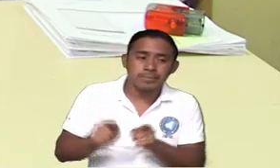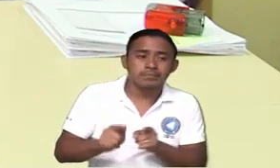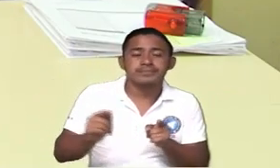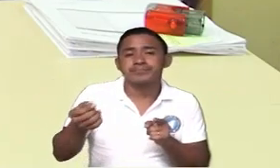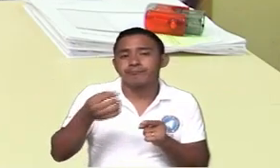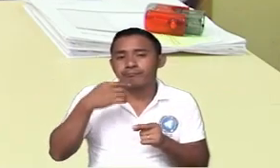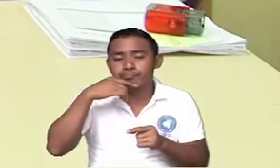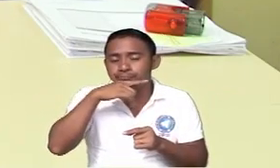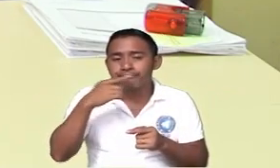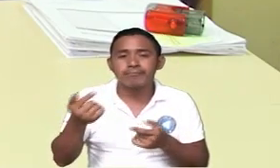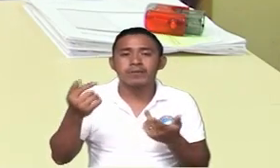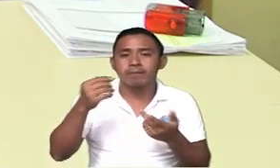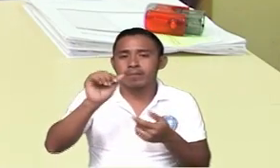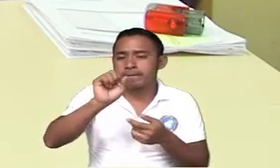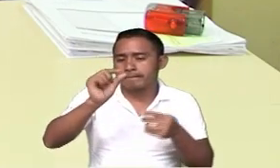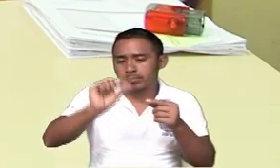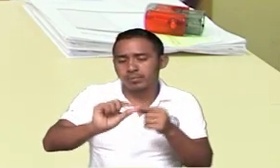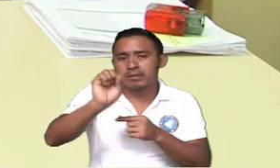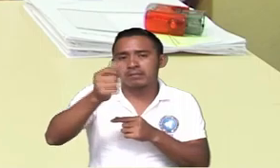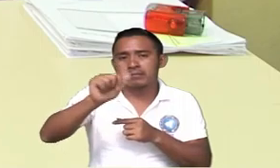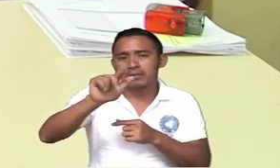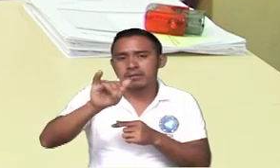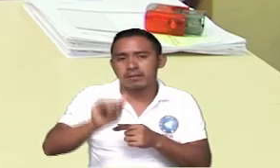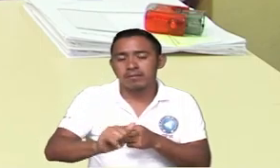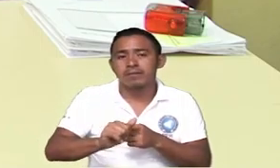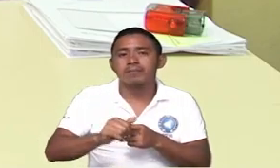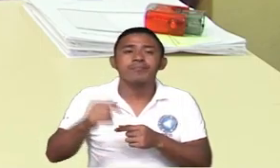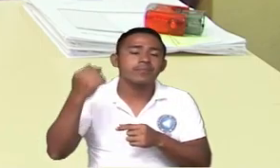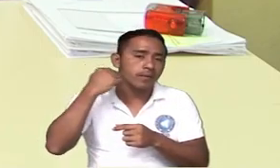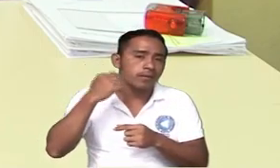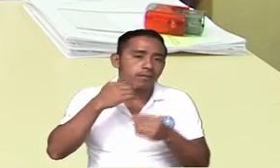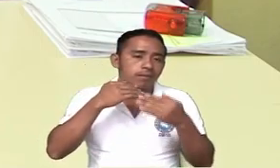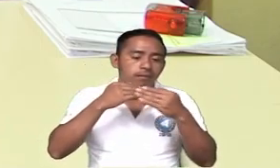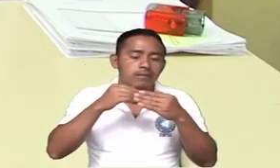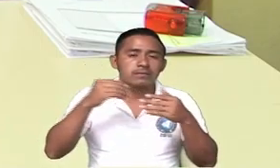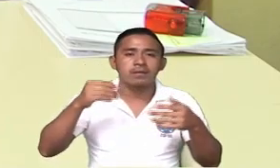de las glándulas salivales que se encuentran en el dorso de la lengua.